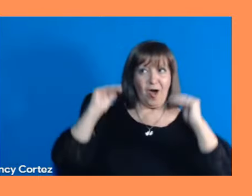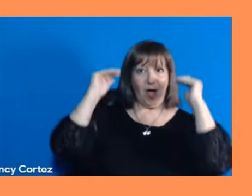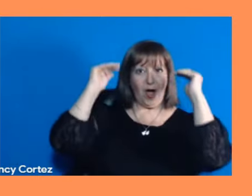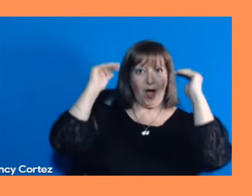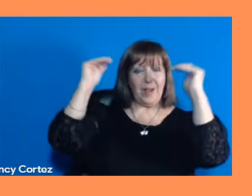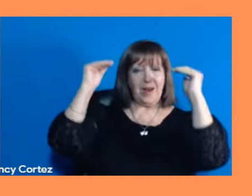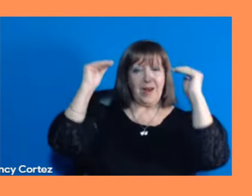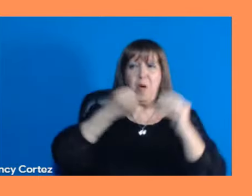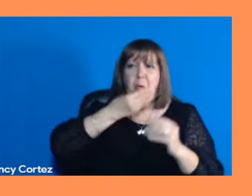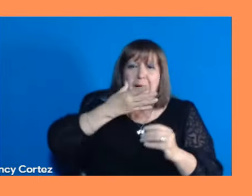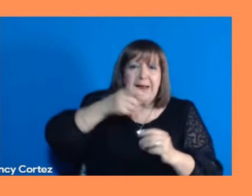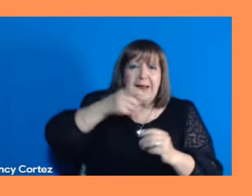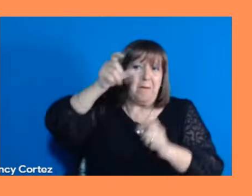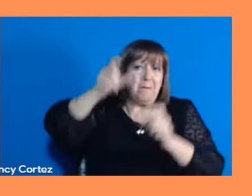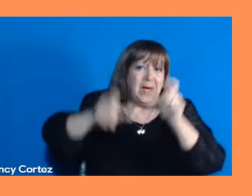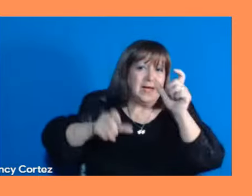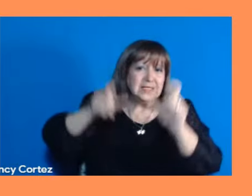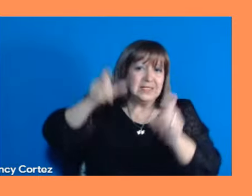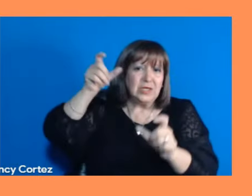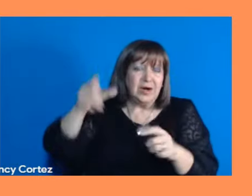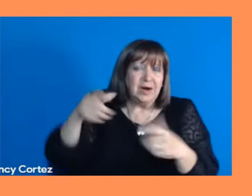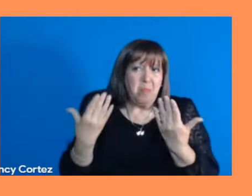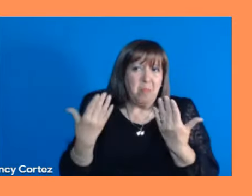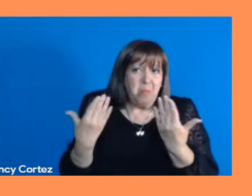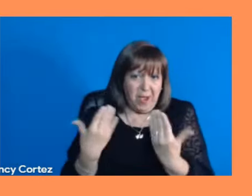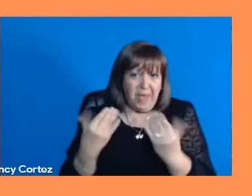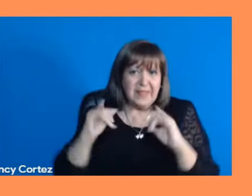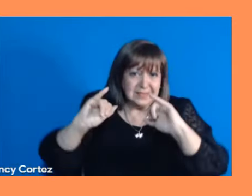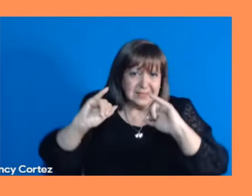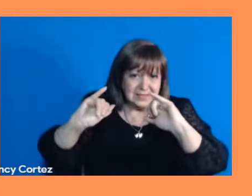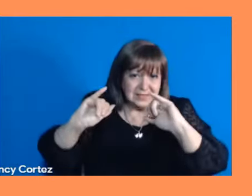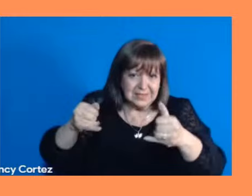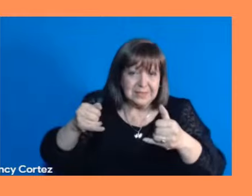tengan, sin violencia ni coacciones,